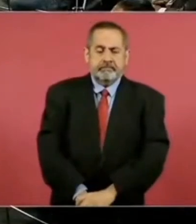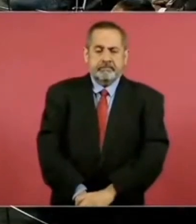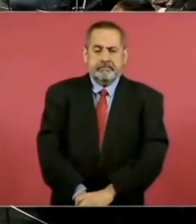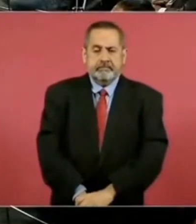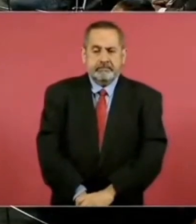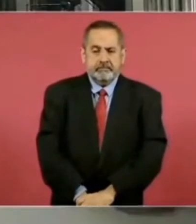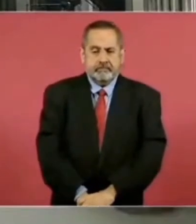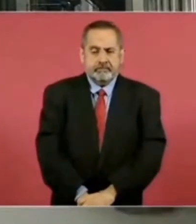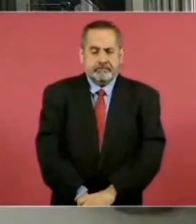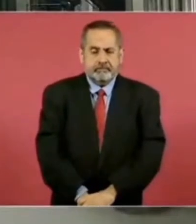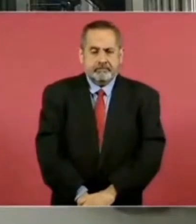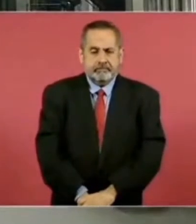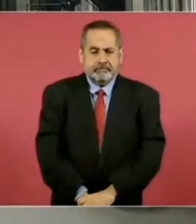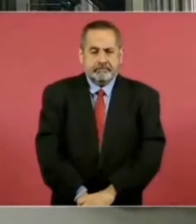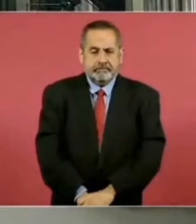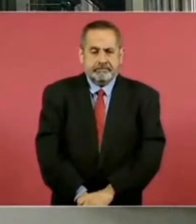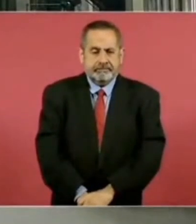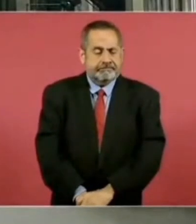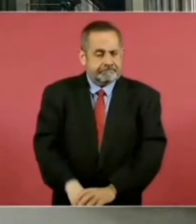jóvenes? ¿Había